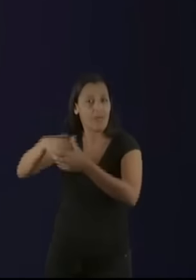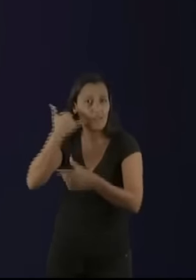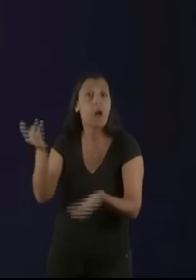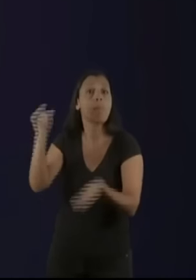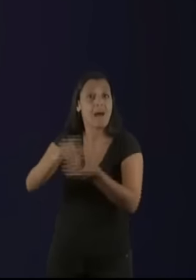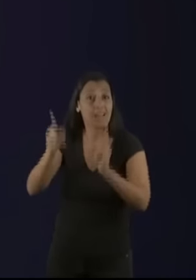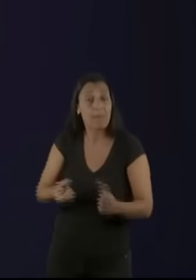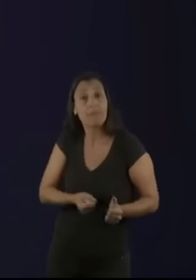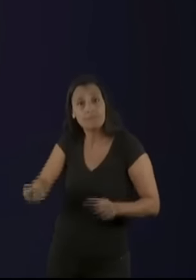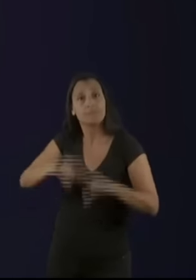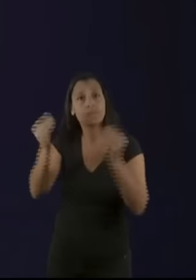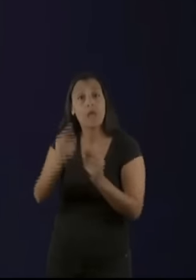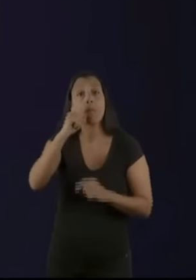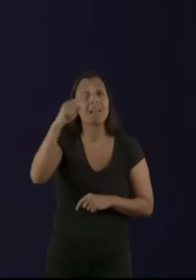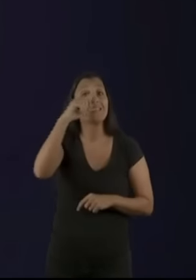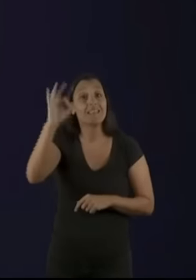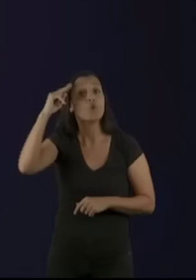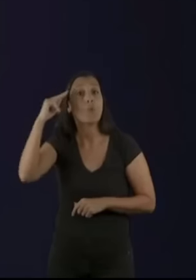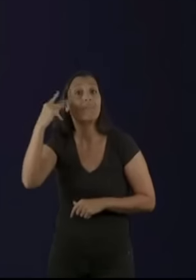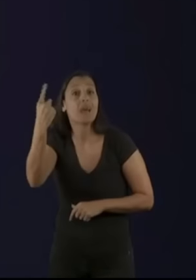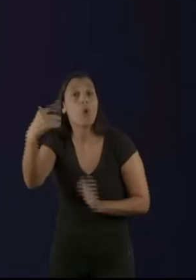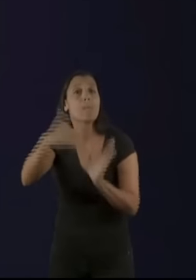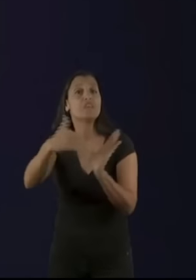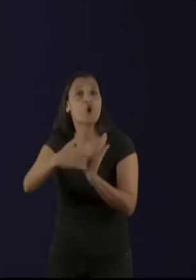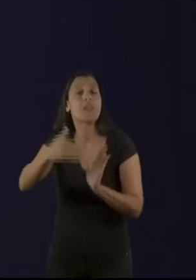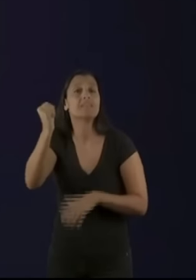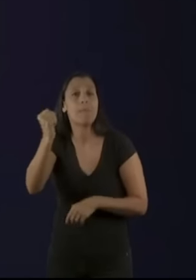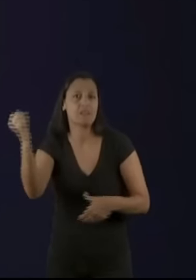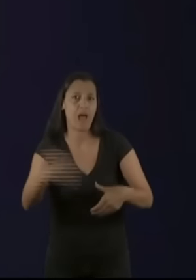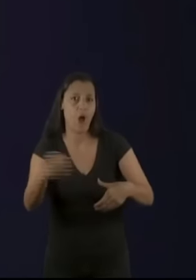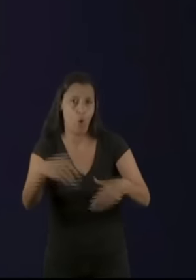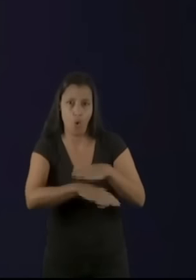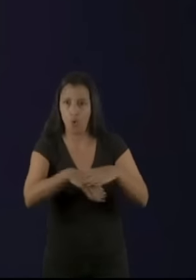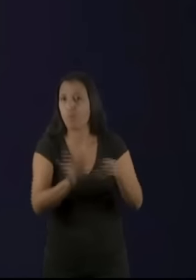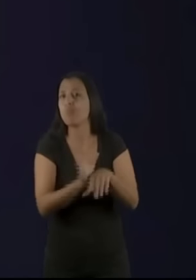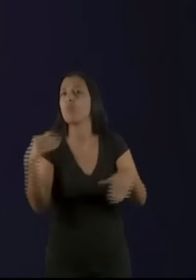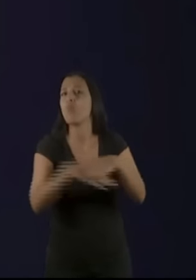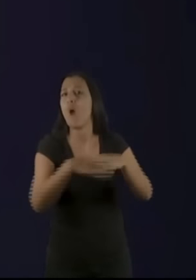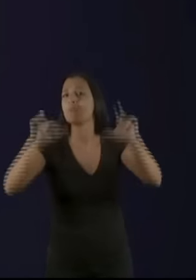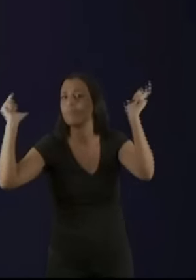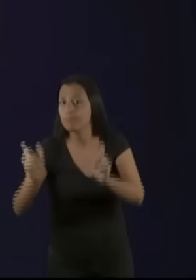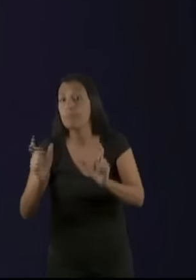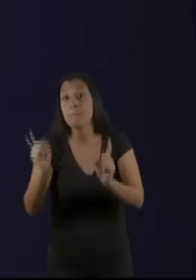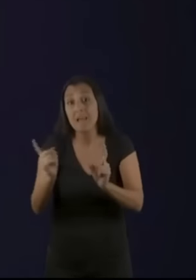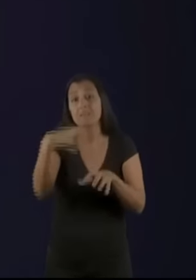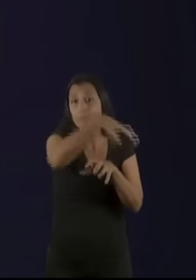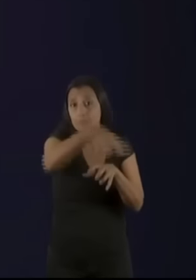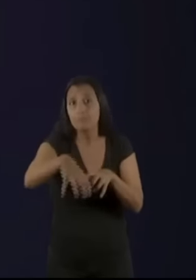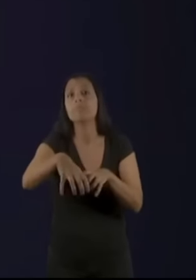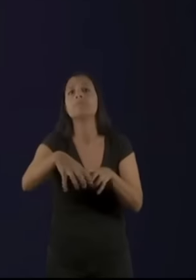recorte totaliza 1791 millones de pesos las eh estas unidades